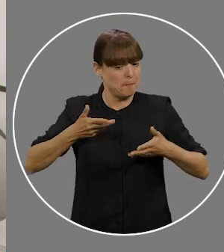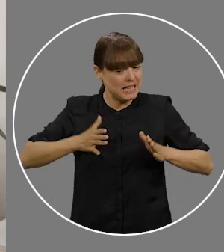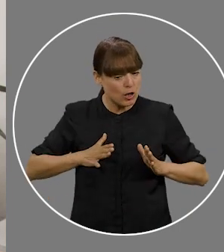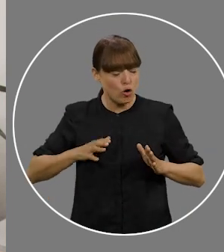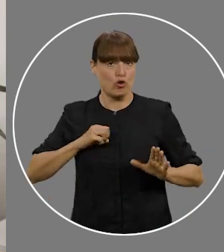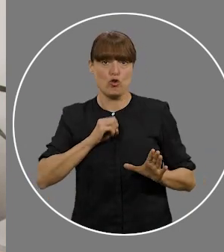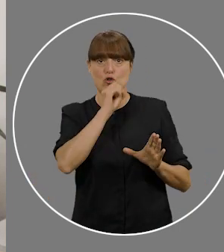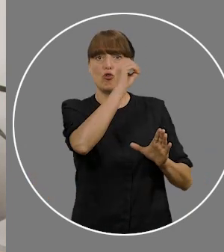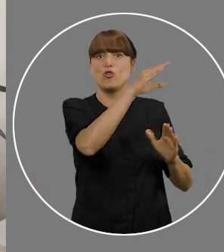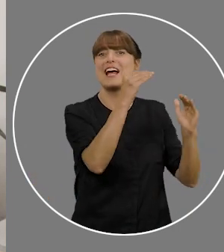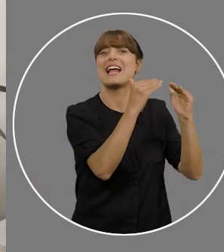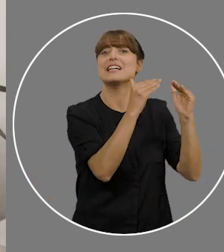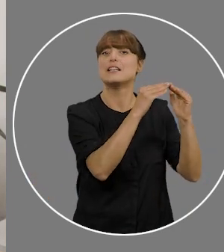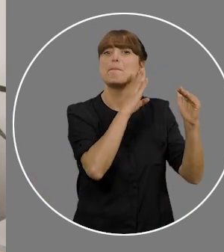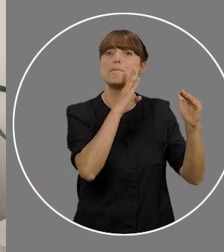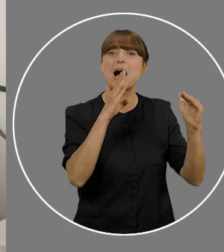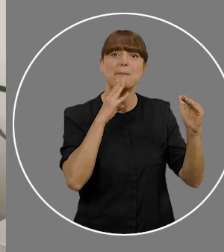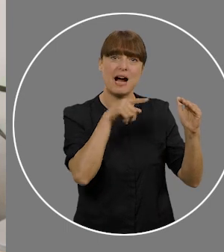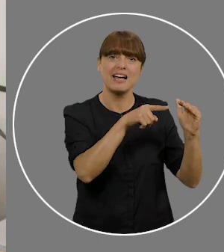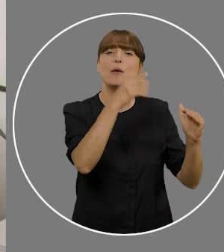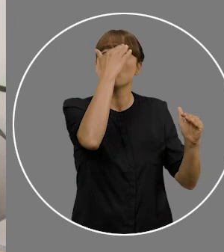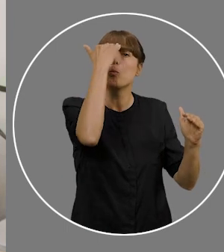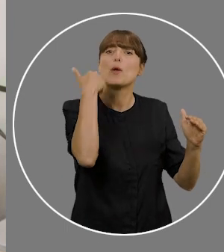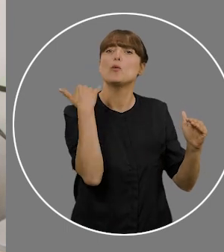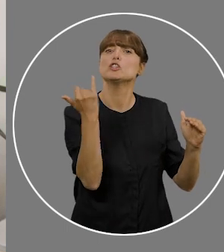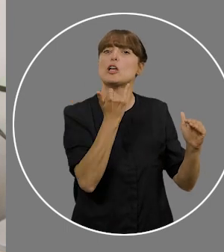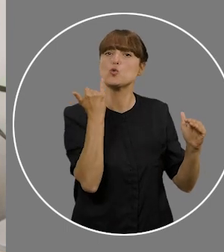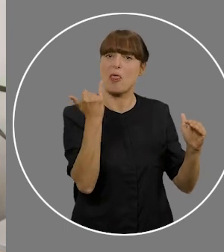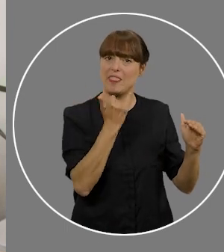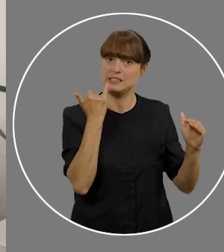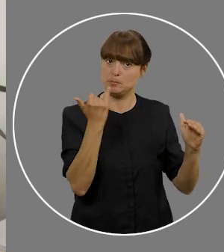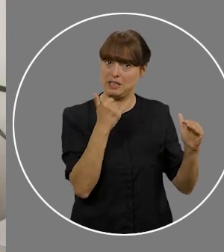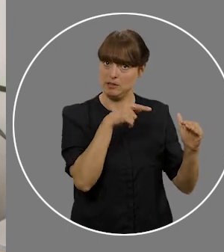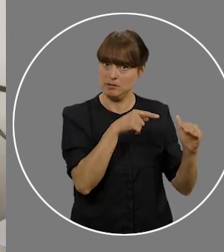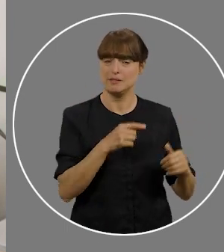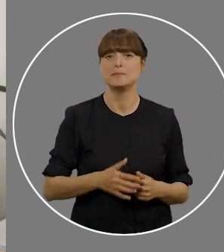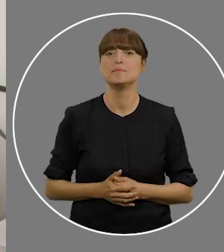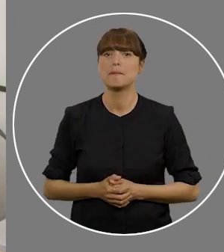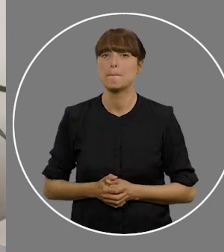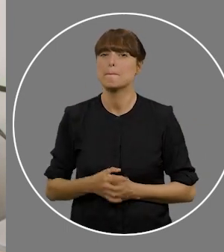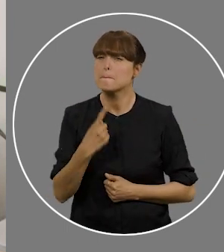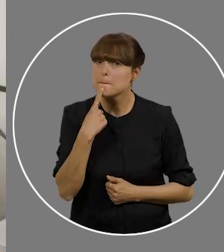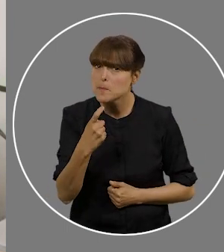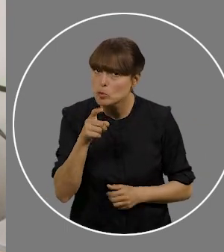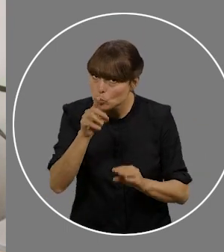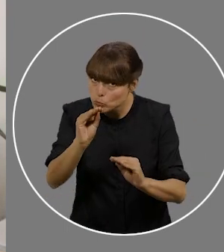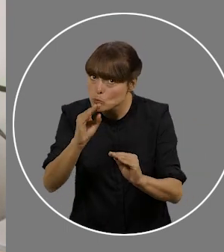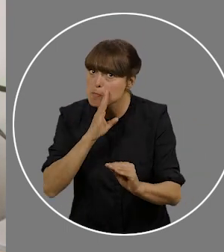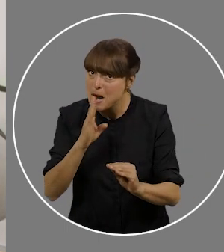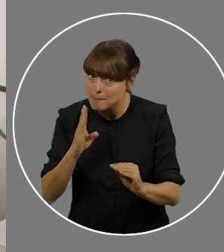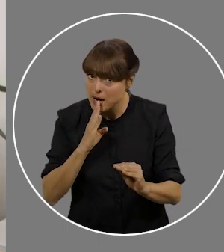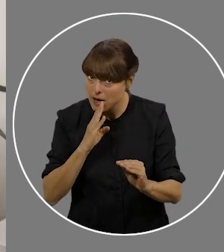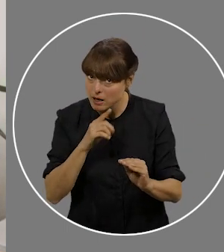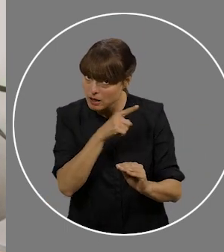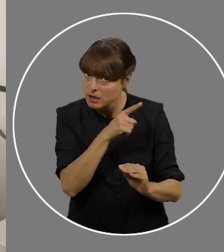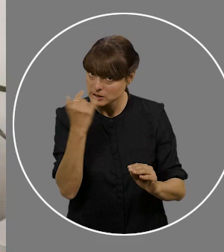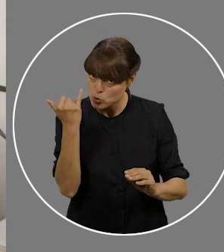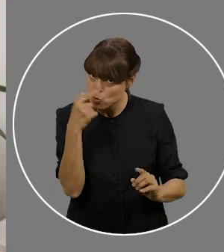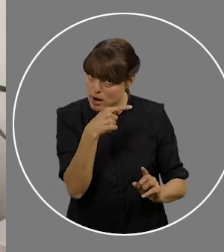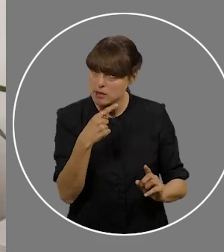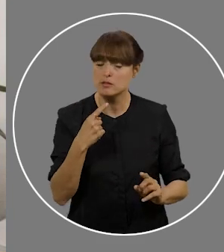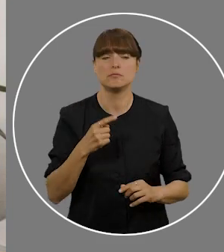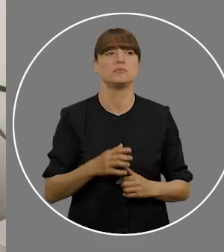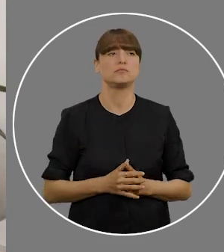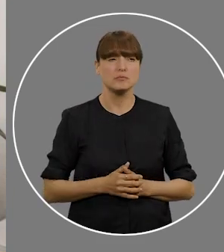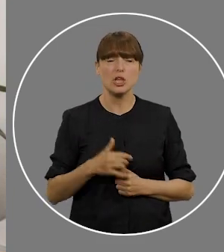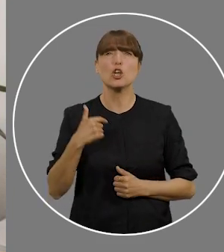madre, que vivía en las Planas de San Juan de Espí. ¿En esta barraca donde fue al principio? No. Después, cuando